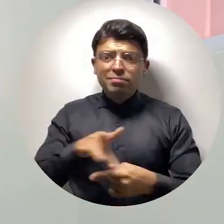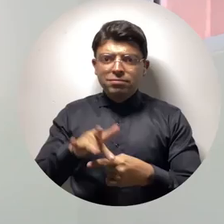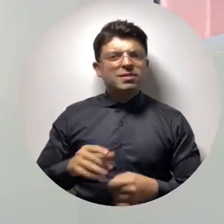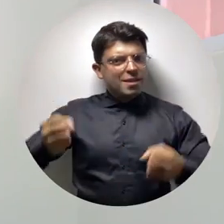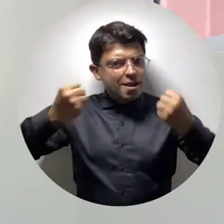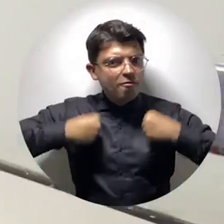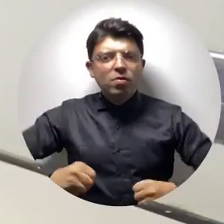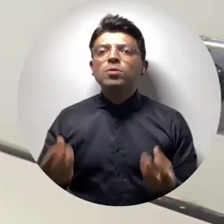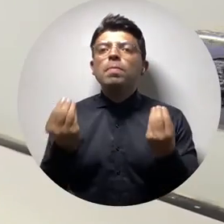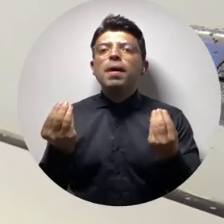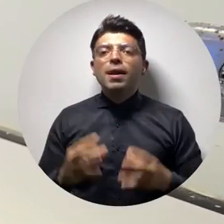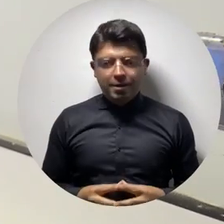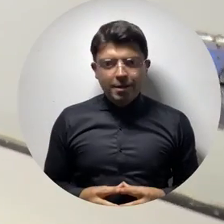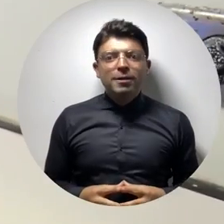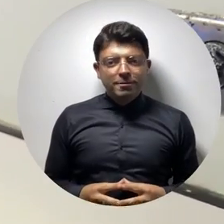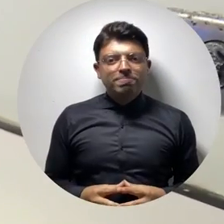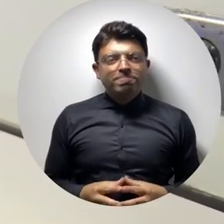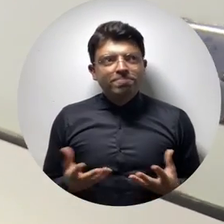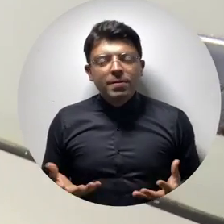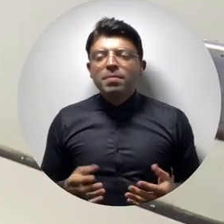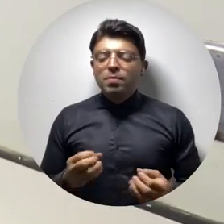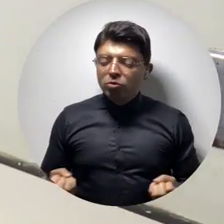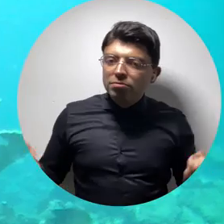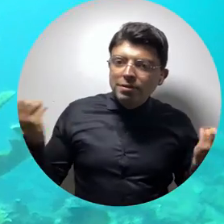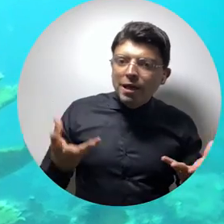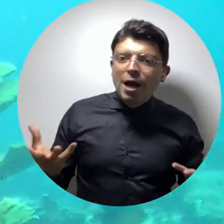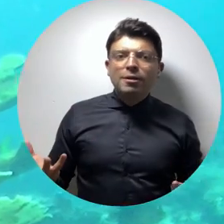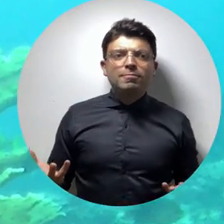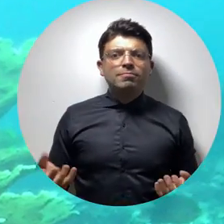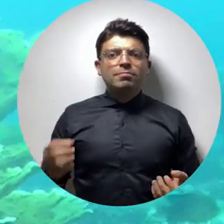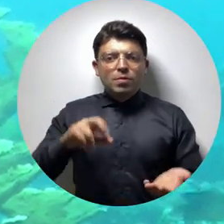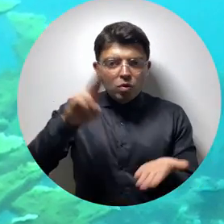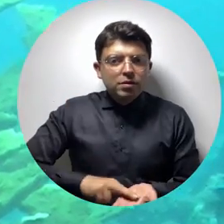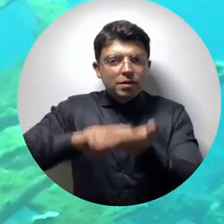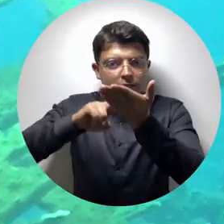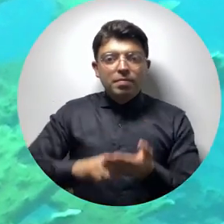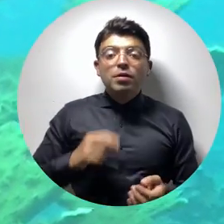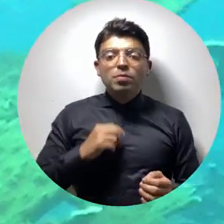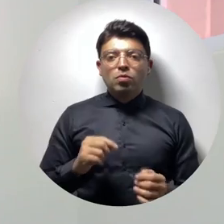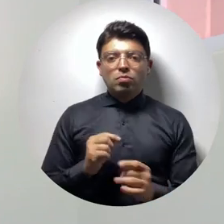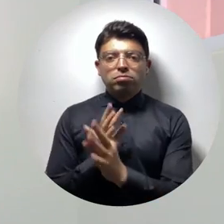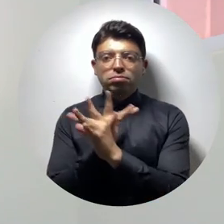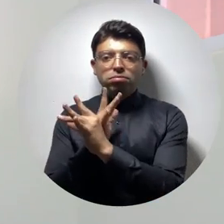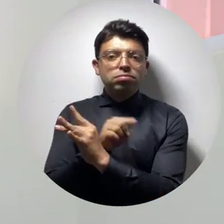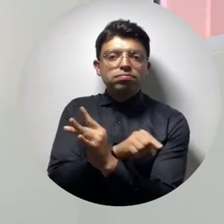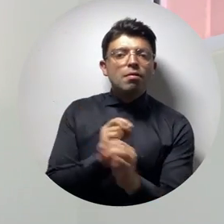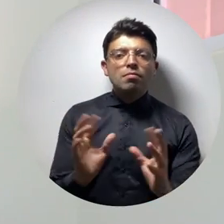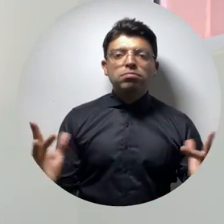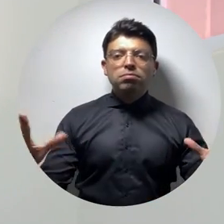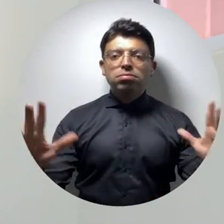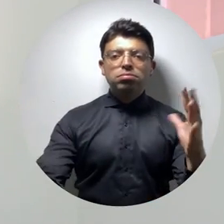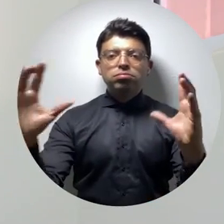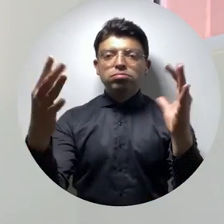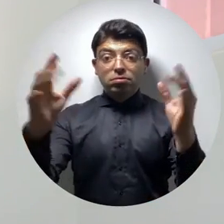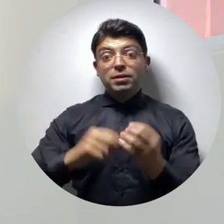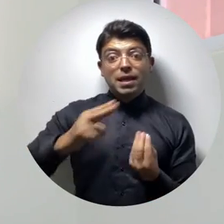un esfuerzo para contribuir con la restauración de los arrecifes. Obviamente esto,